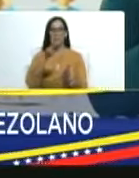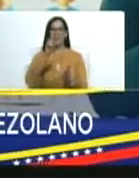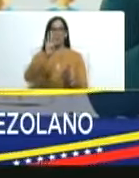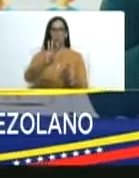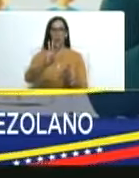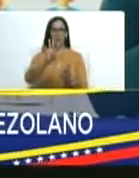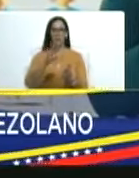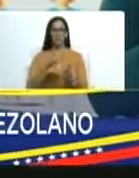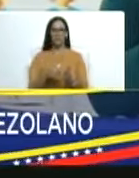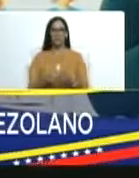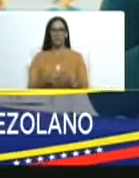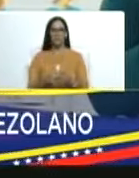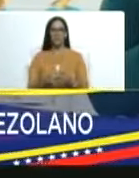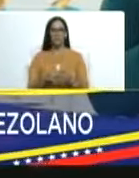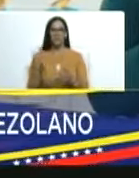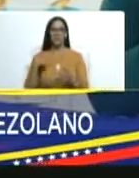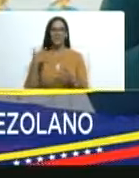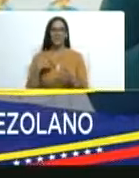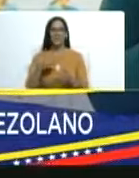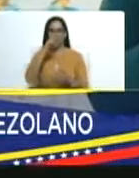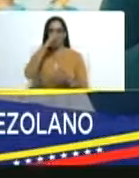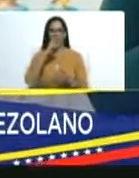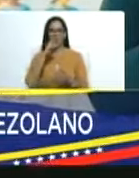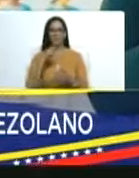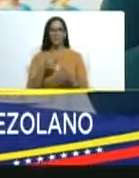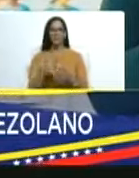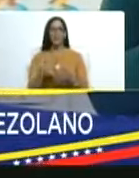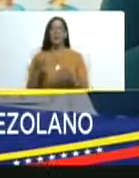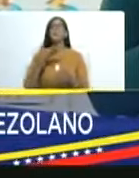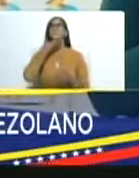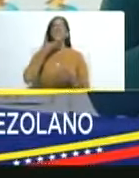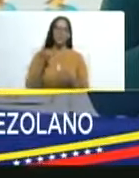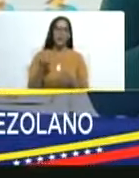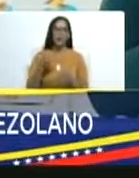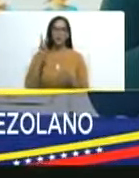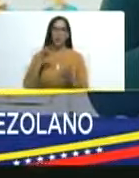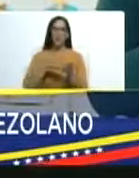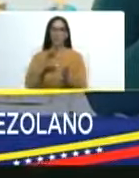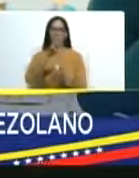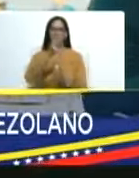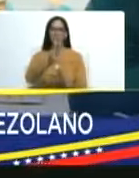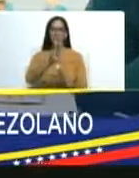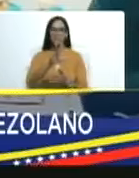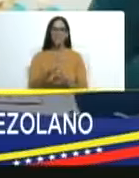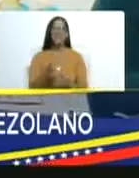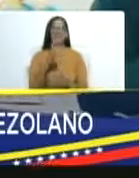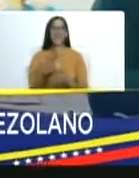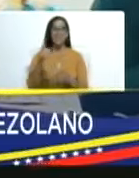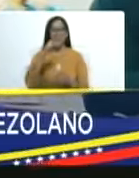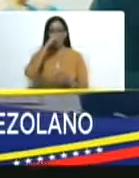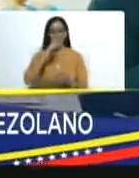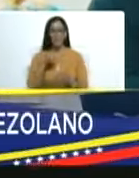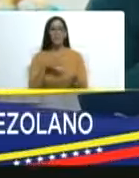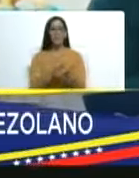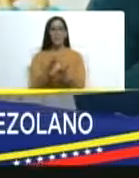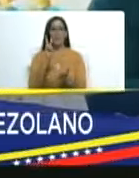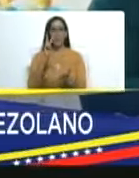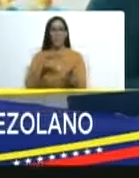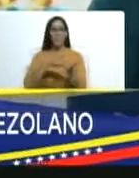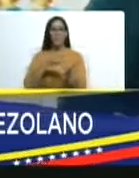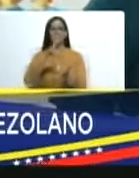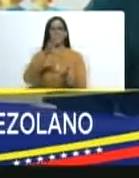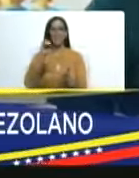2024 tiene que ser un año mejor que el 2023. Y cada año que pase de aquí al